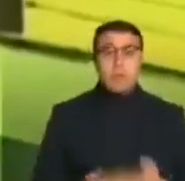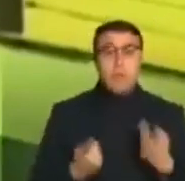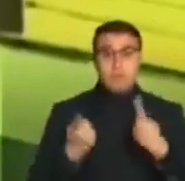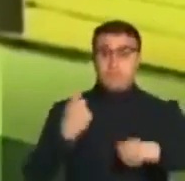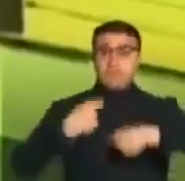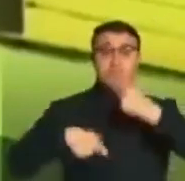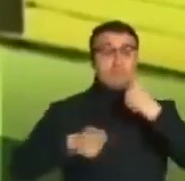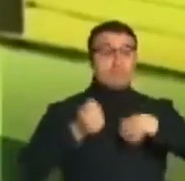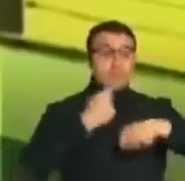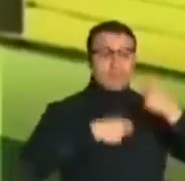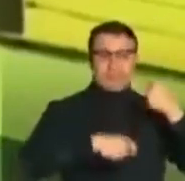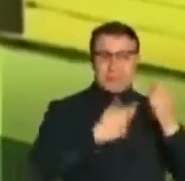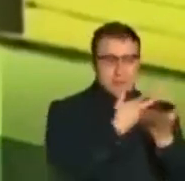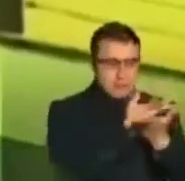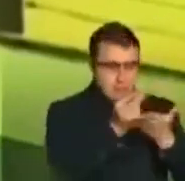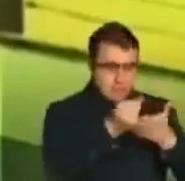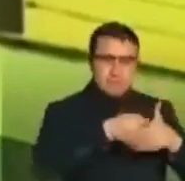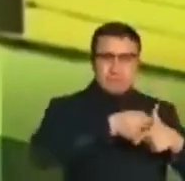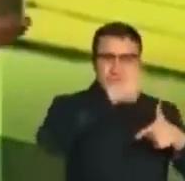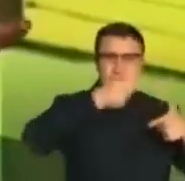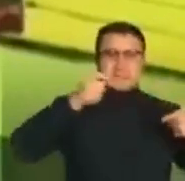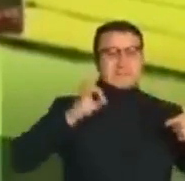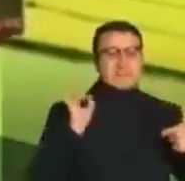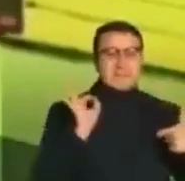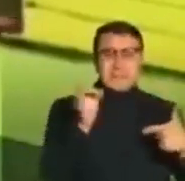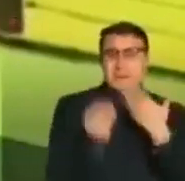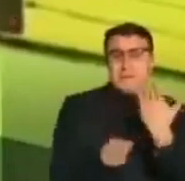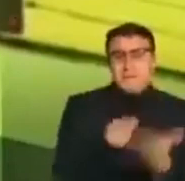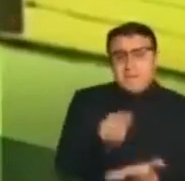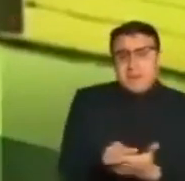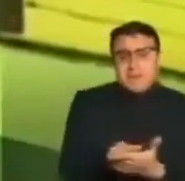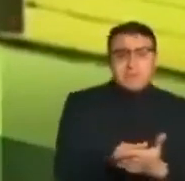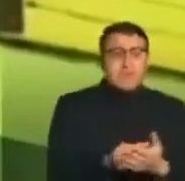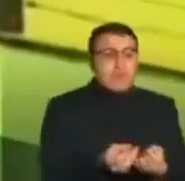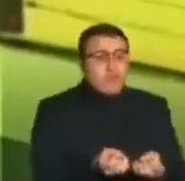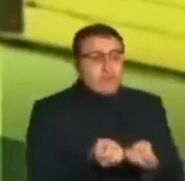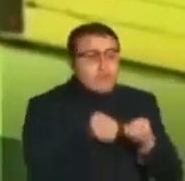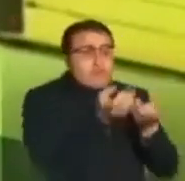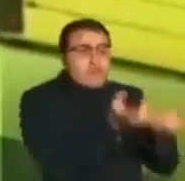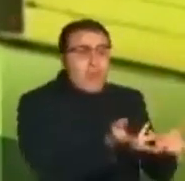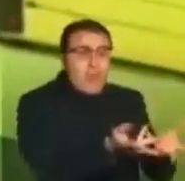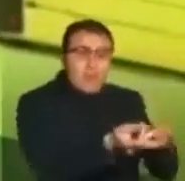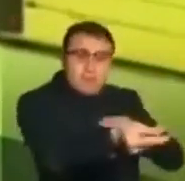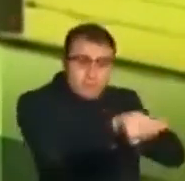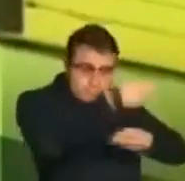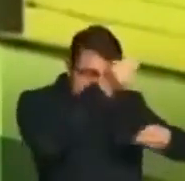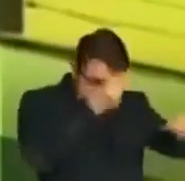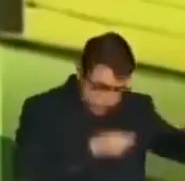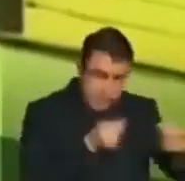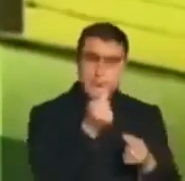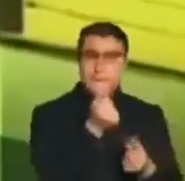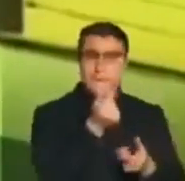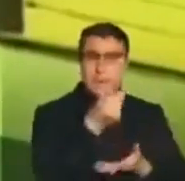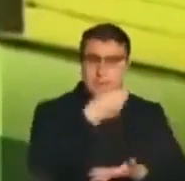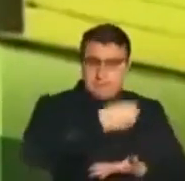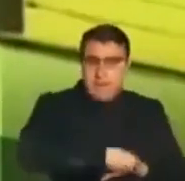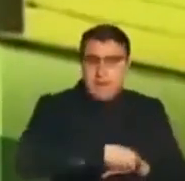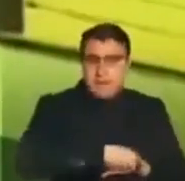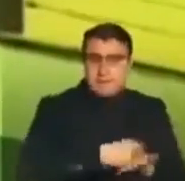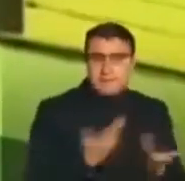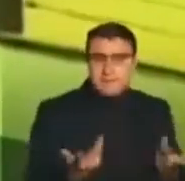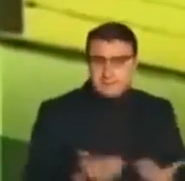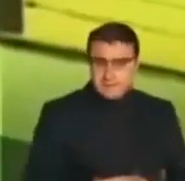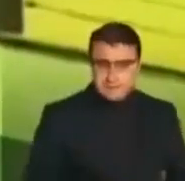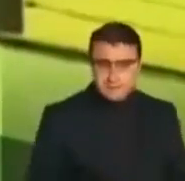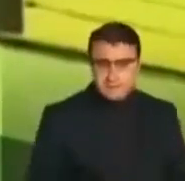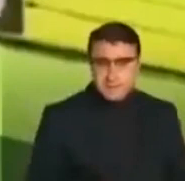un precio. El bien que se ofrece tiene un precio. Y quien lo demanda,